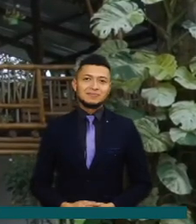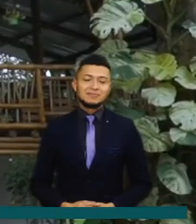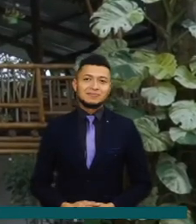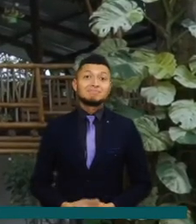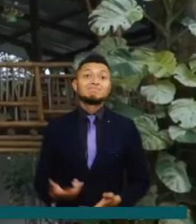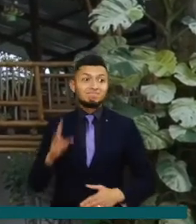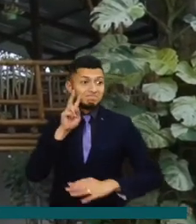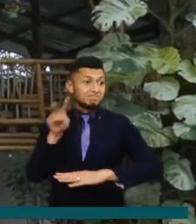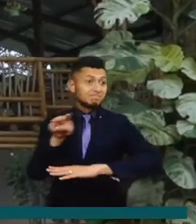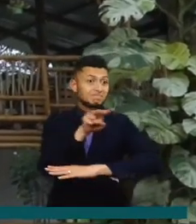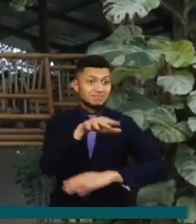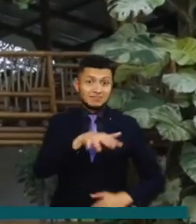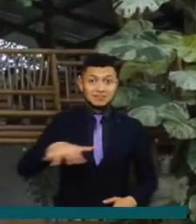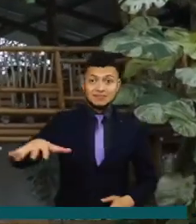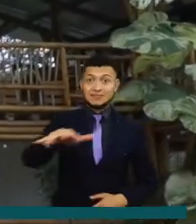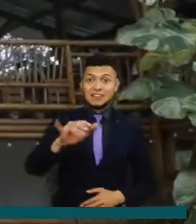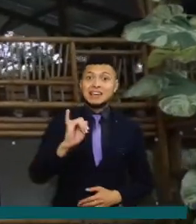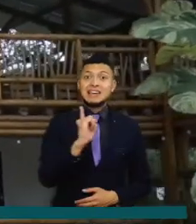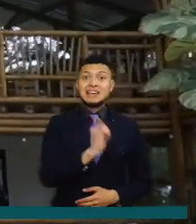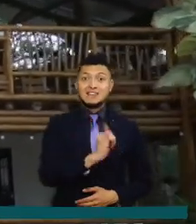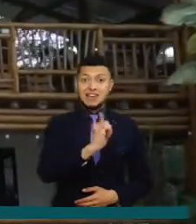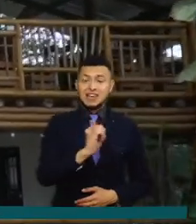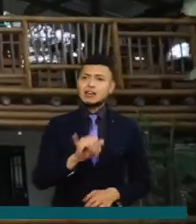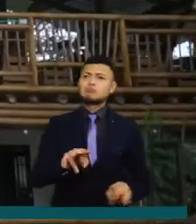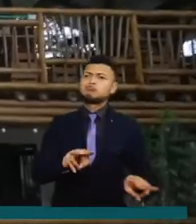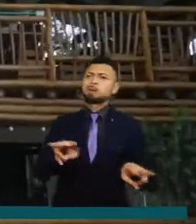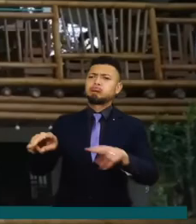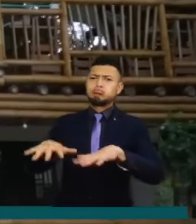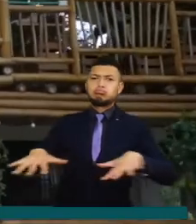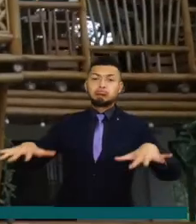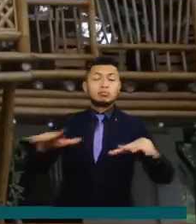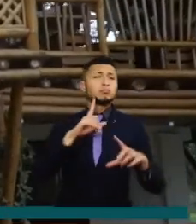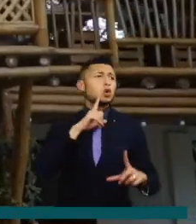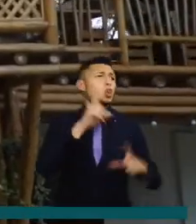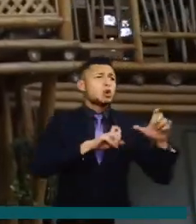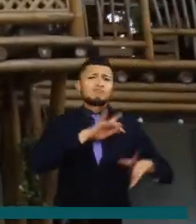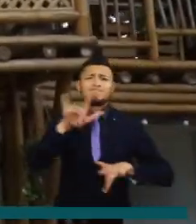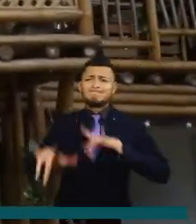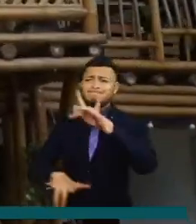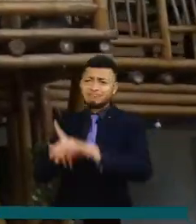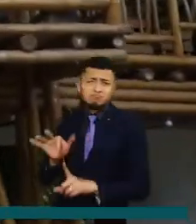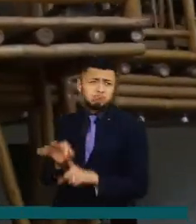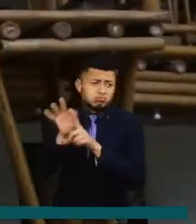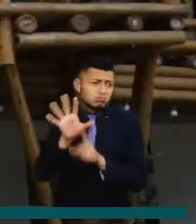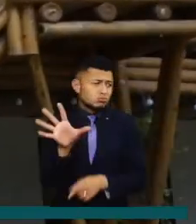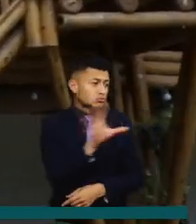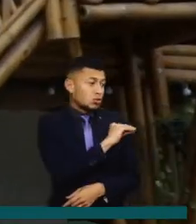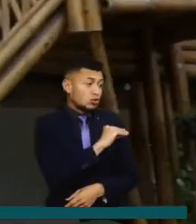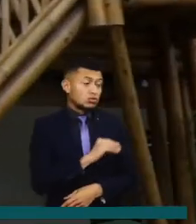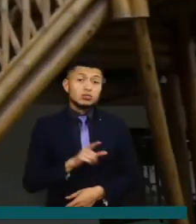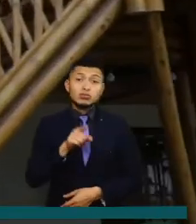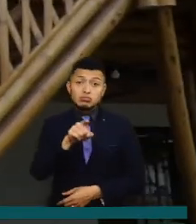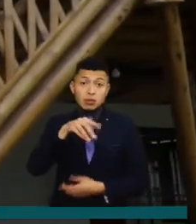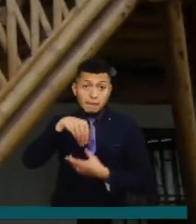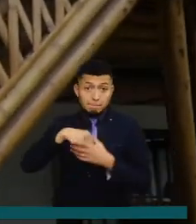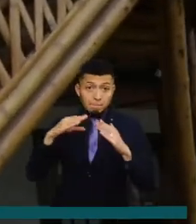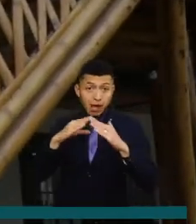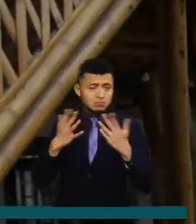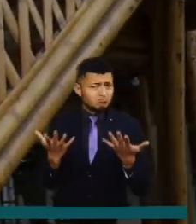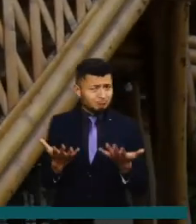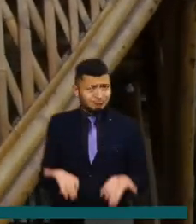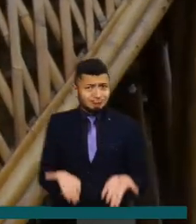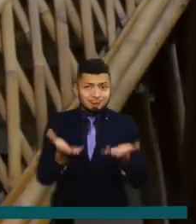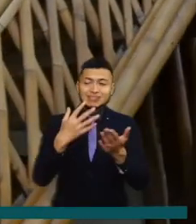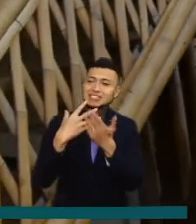Los miradores en Ibagué poco a poco se han convertido en un destino turístico, en sitios privilegiados para todos. Por eso, no se quede en casa,